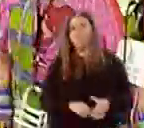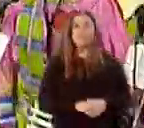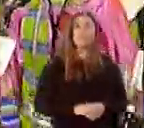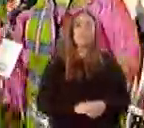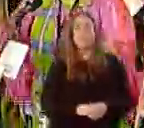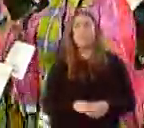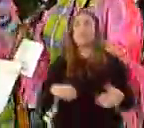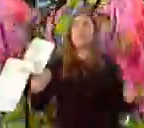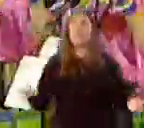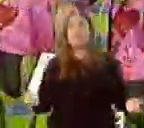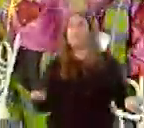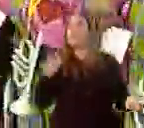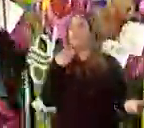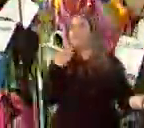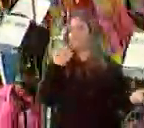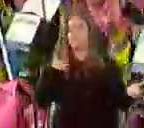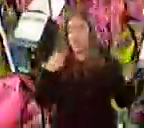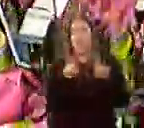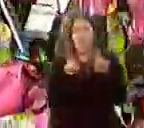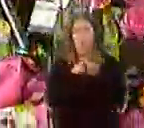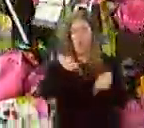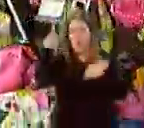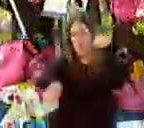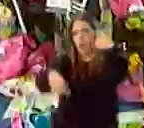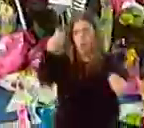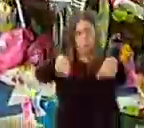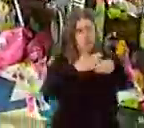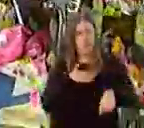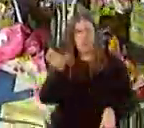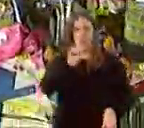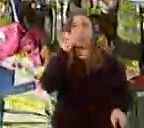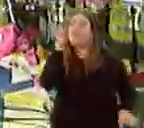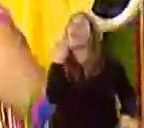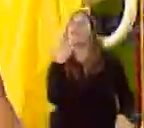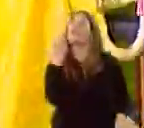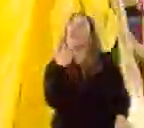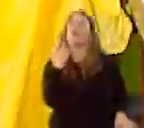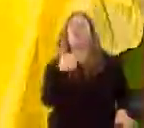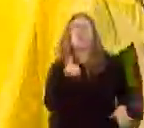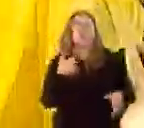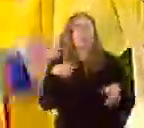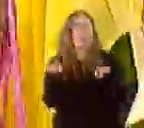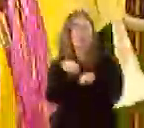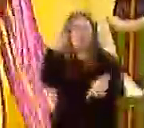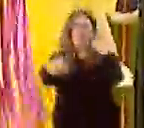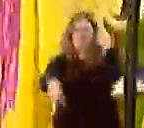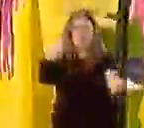y nadie espere a que sólo grove a la guerra ni no me interesa